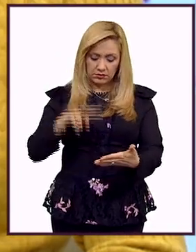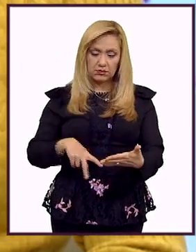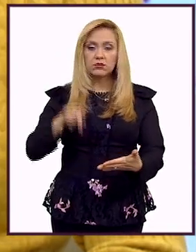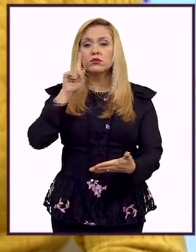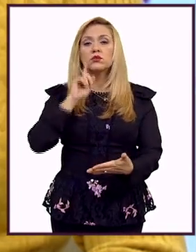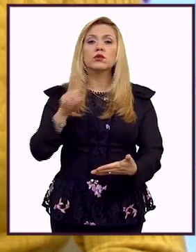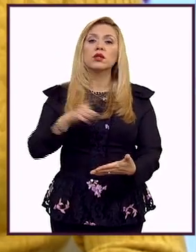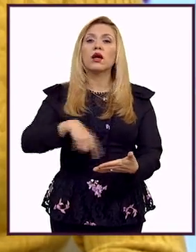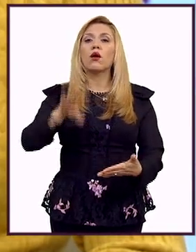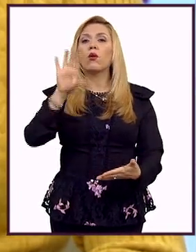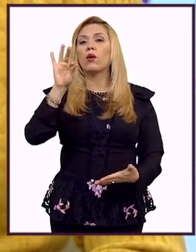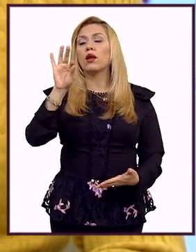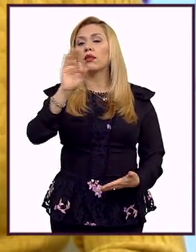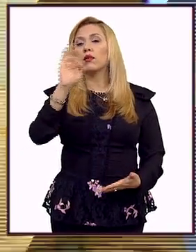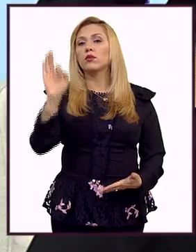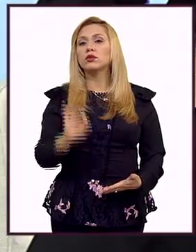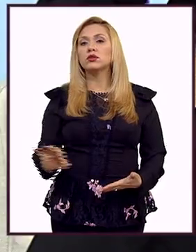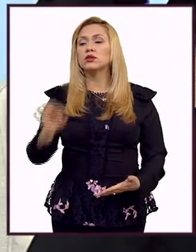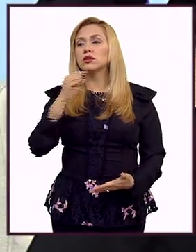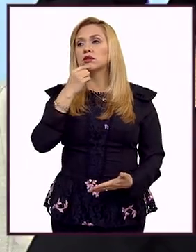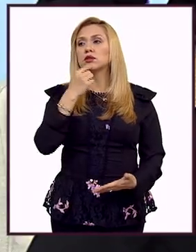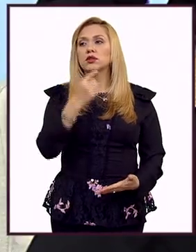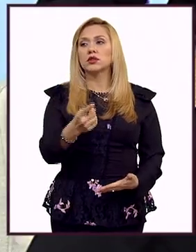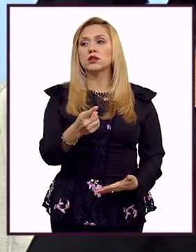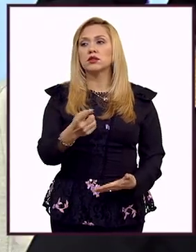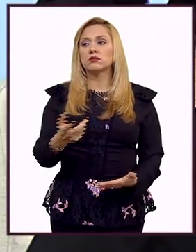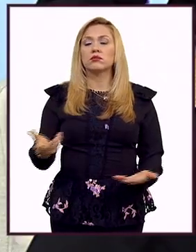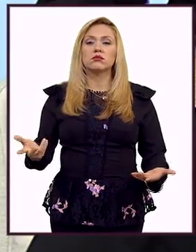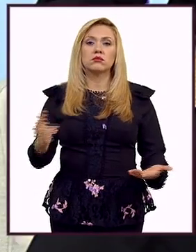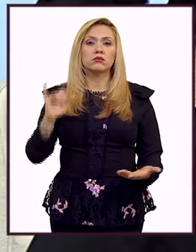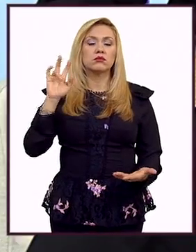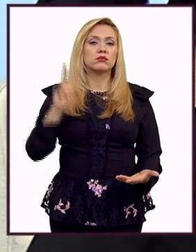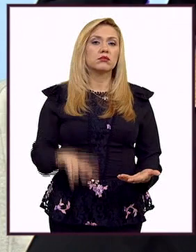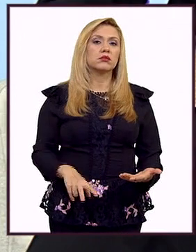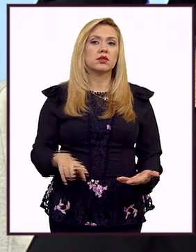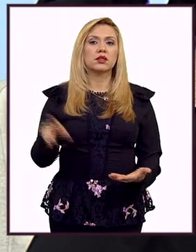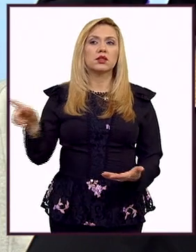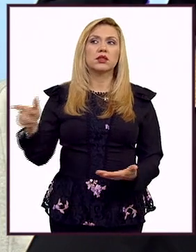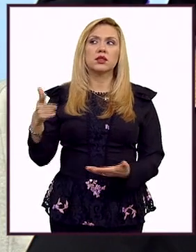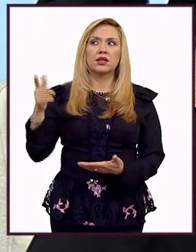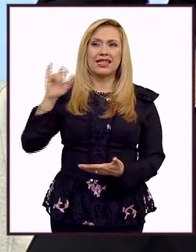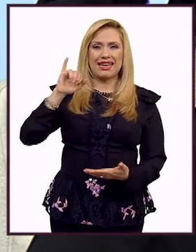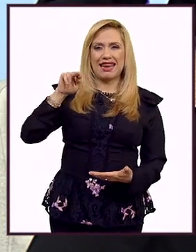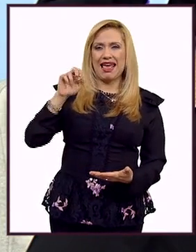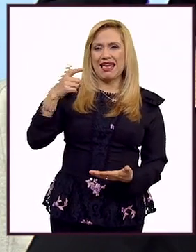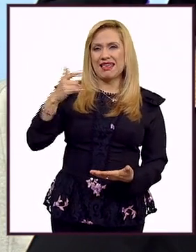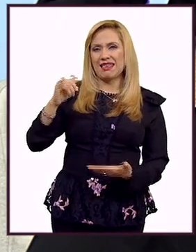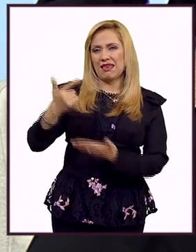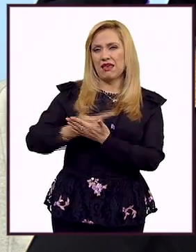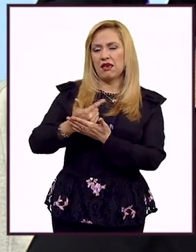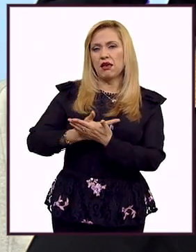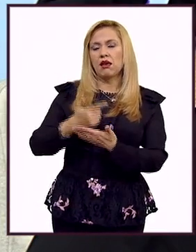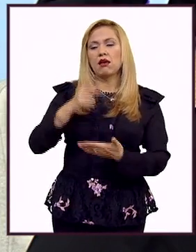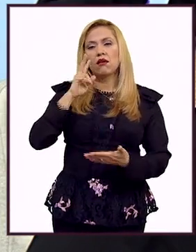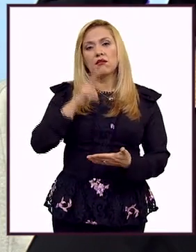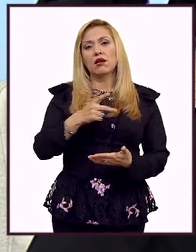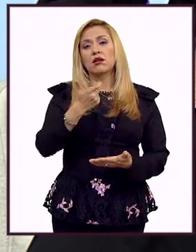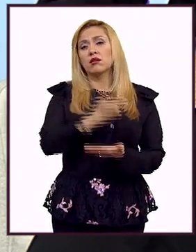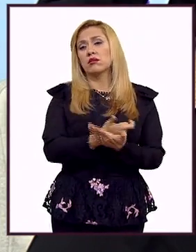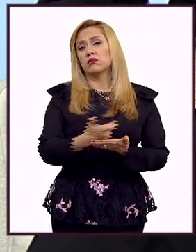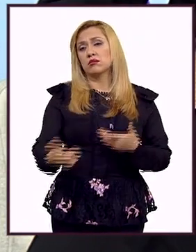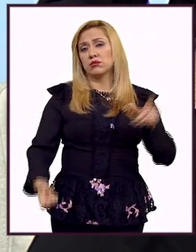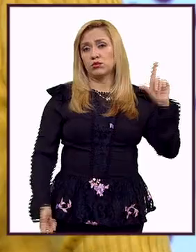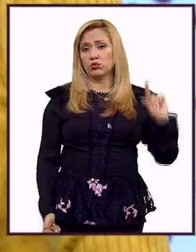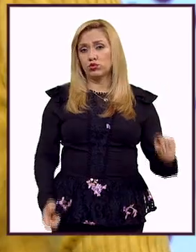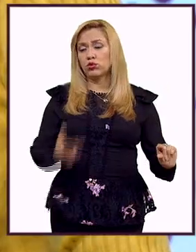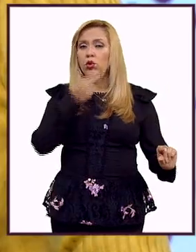el 40% declara en cifras también registradas por el INEGI que ganan un salario mucho menor al de sus colegas hombres,